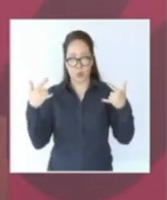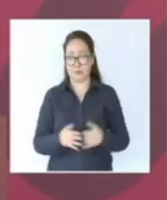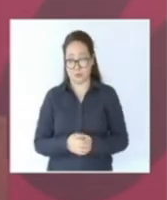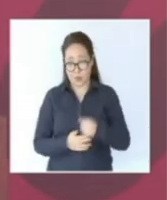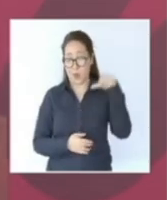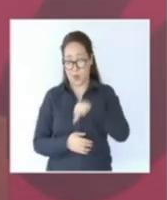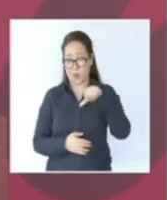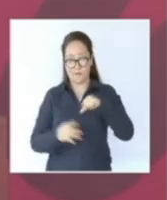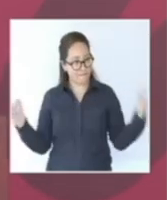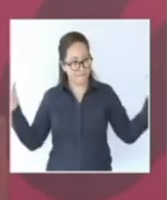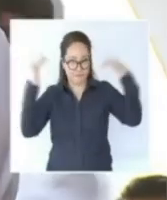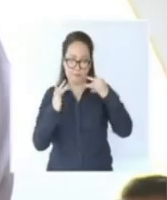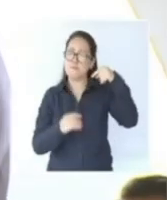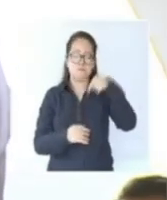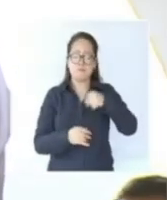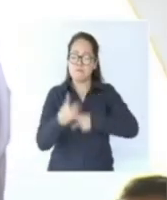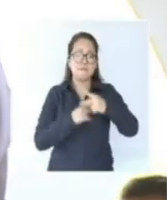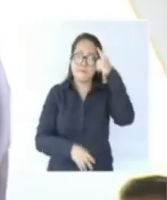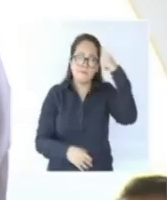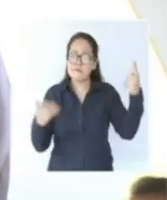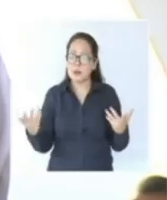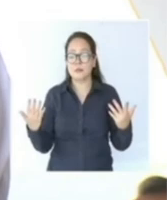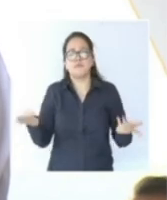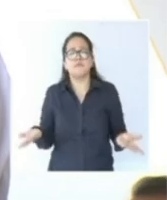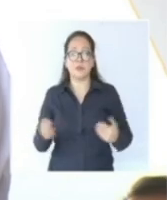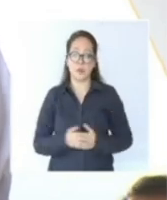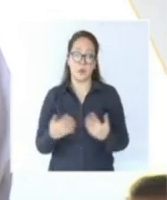congrega el día de hoy